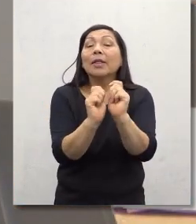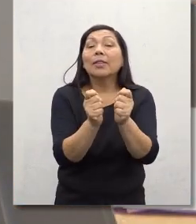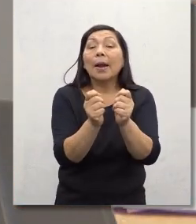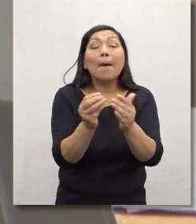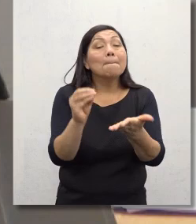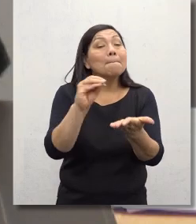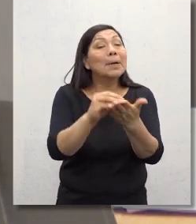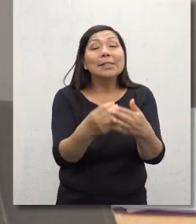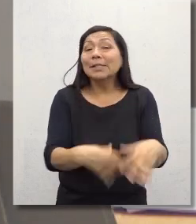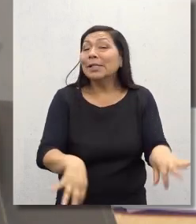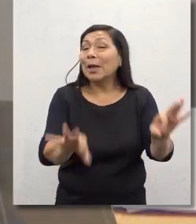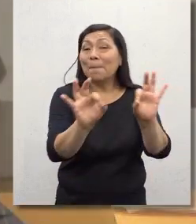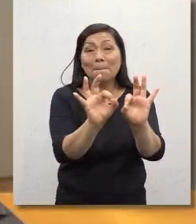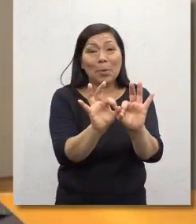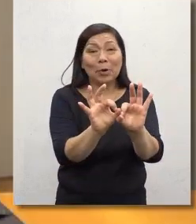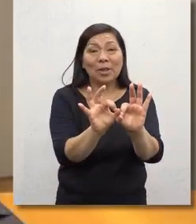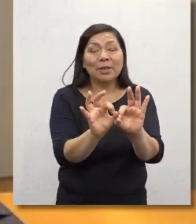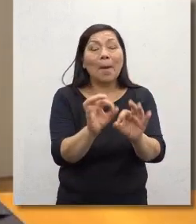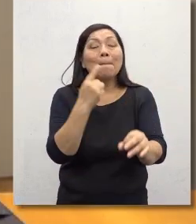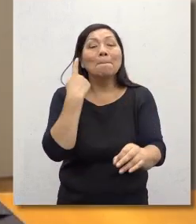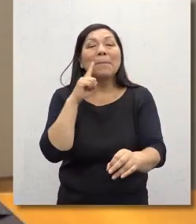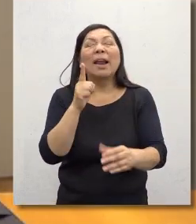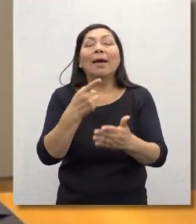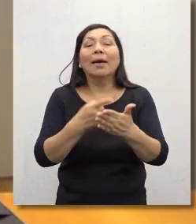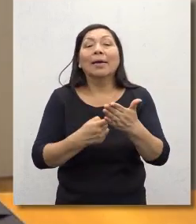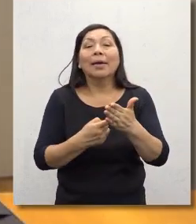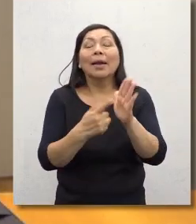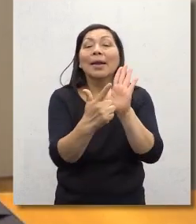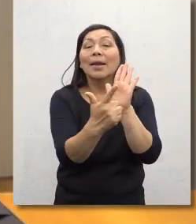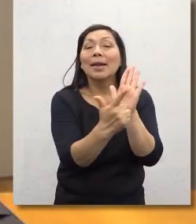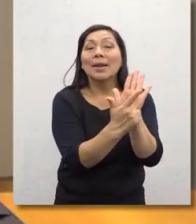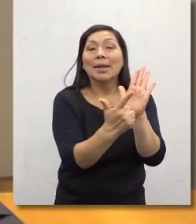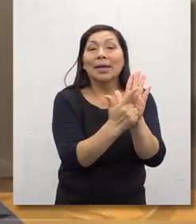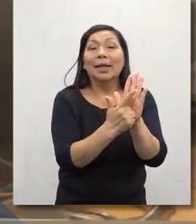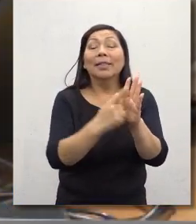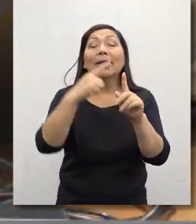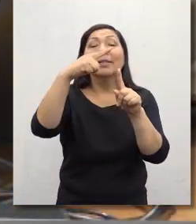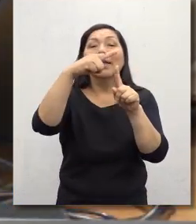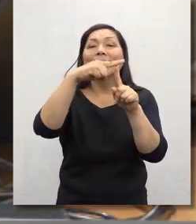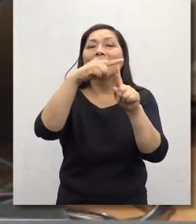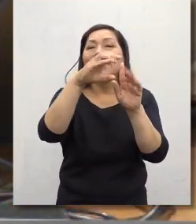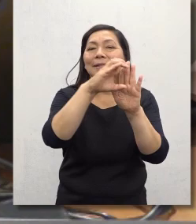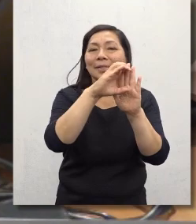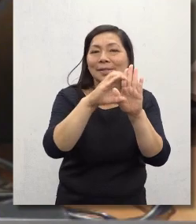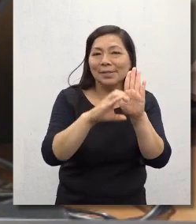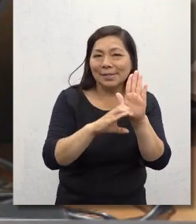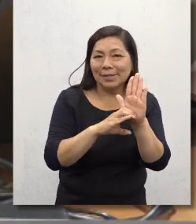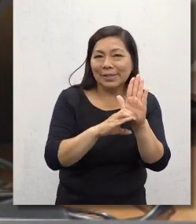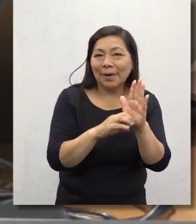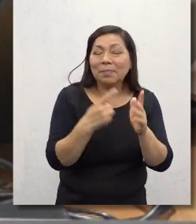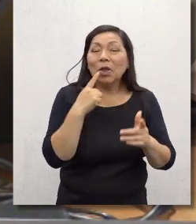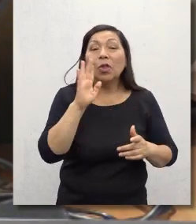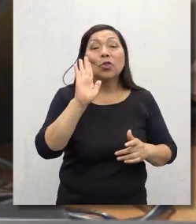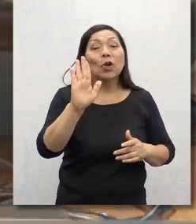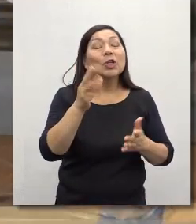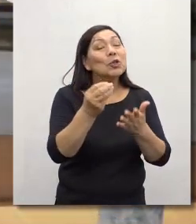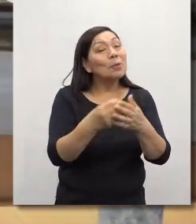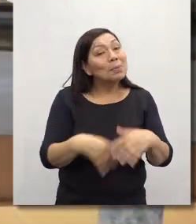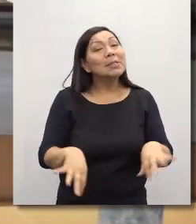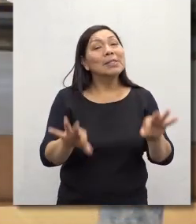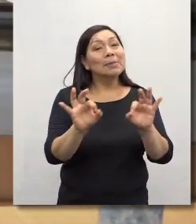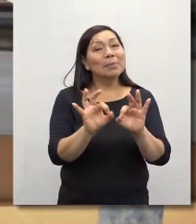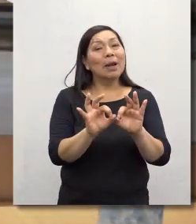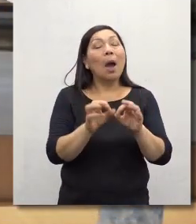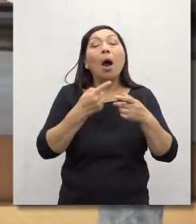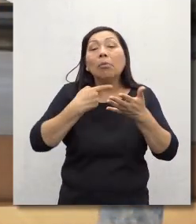un paso trascendental en el fortalecimiento de la legitimidad del TC y en el ejercicio pleno del derecho fundamental